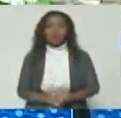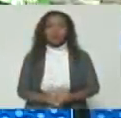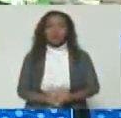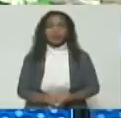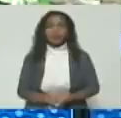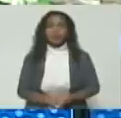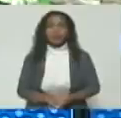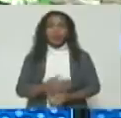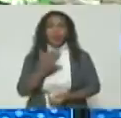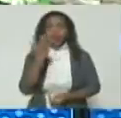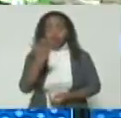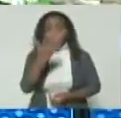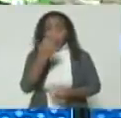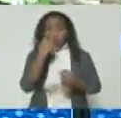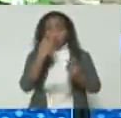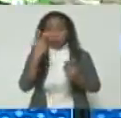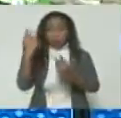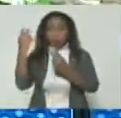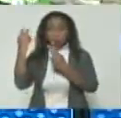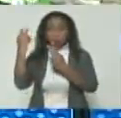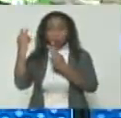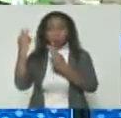para que ustedes vean.